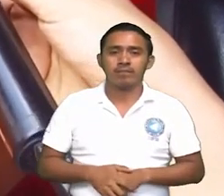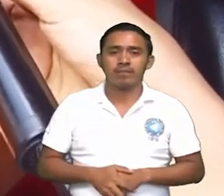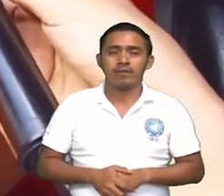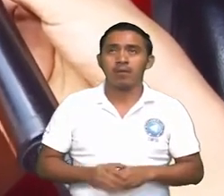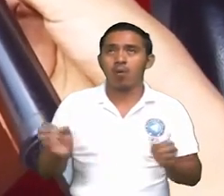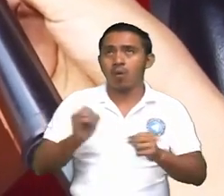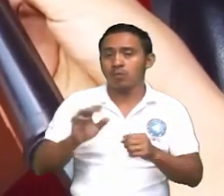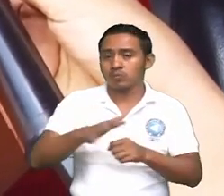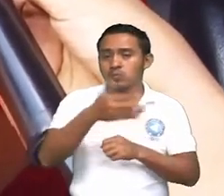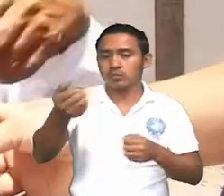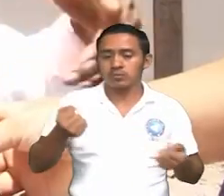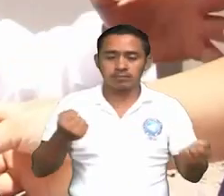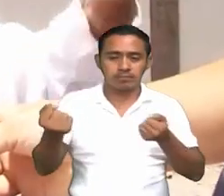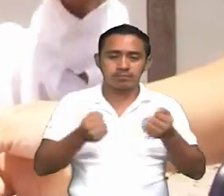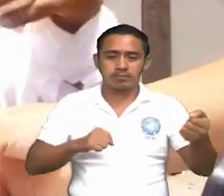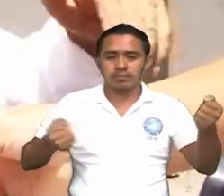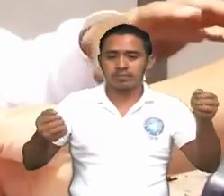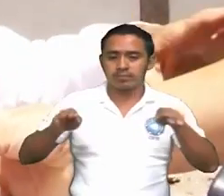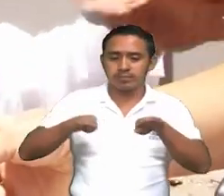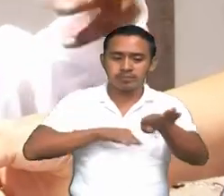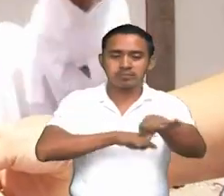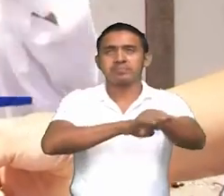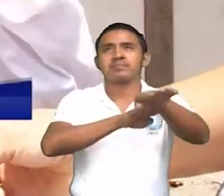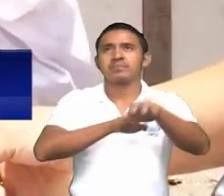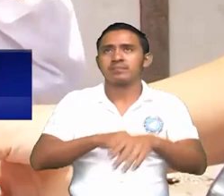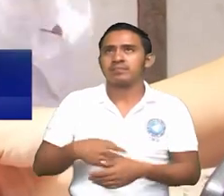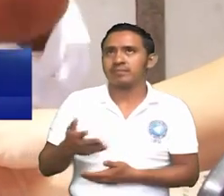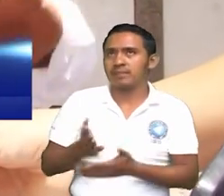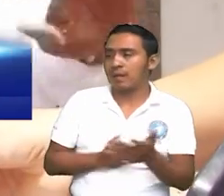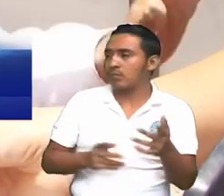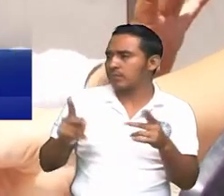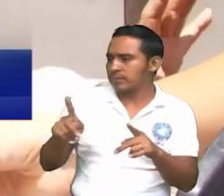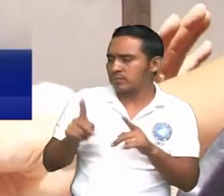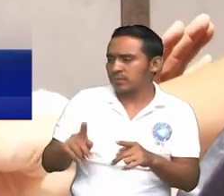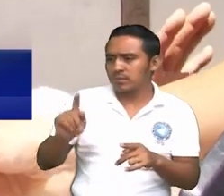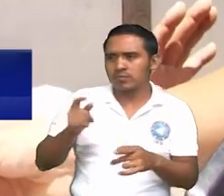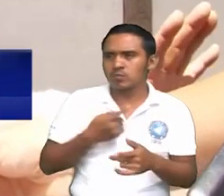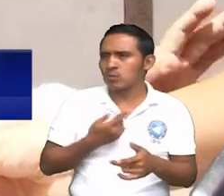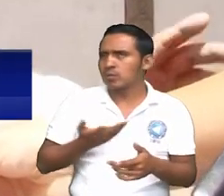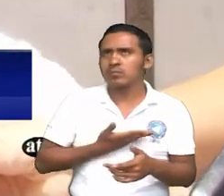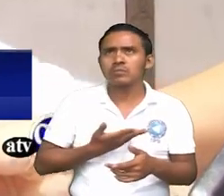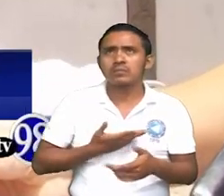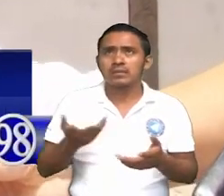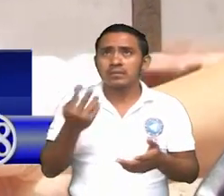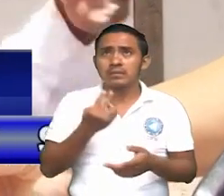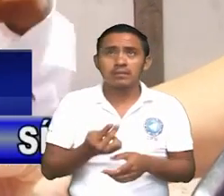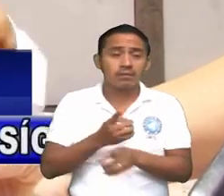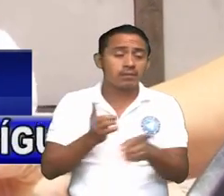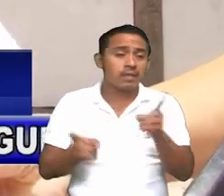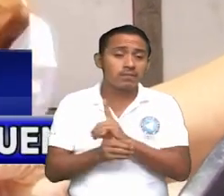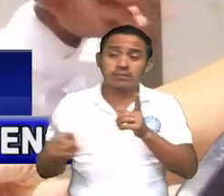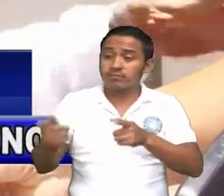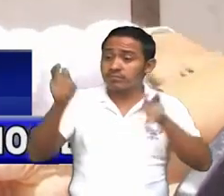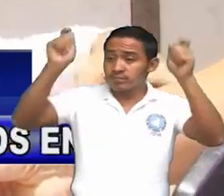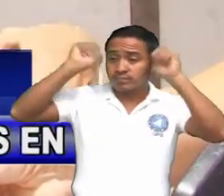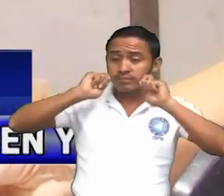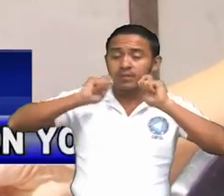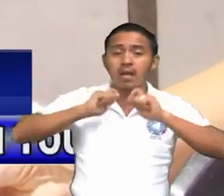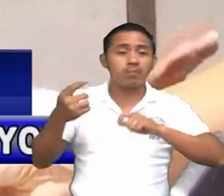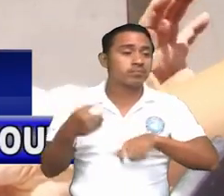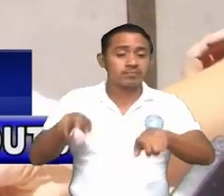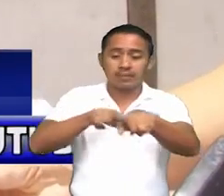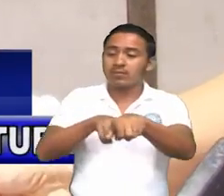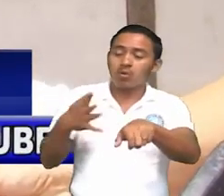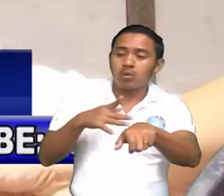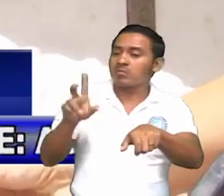o pegar con otro vehículo. Hay algunos me han salido que no se quieren poner el casco, entonces yo no lo llevo. Si no se ponen el casco, yo no llevo a un